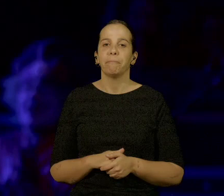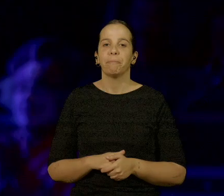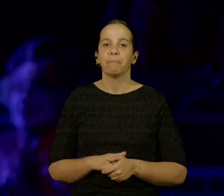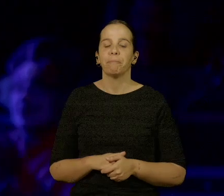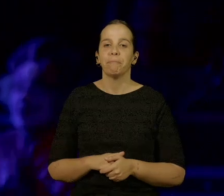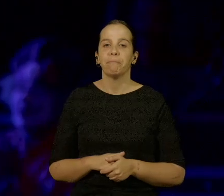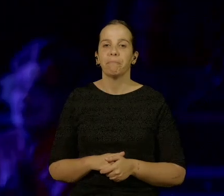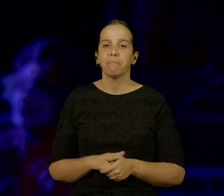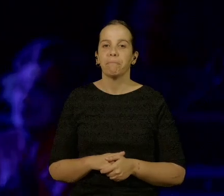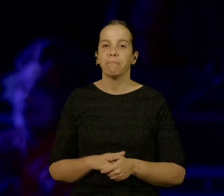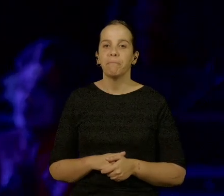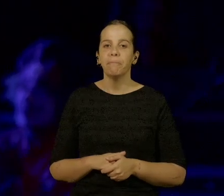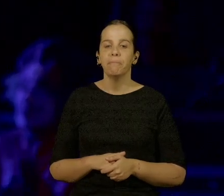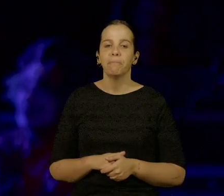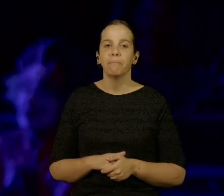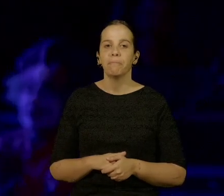Así que